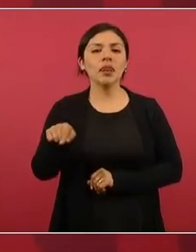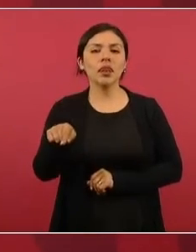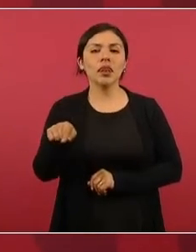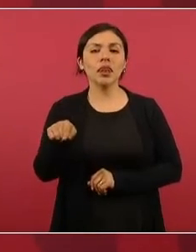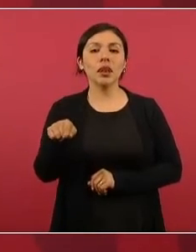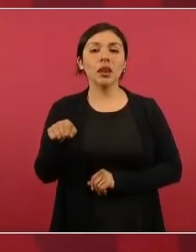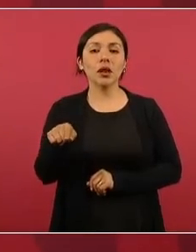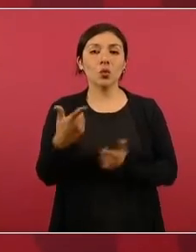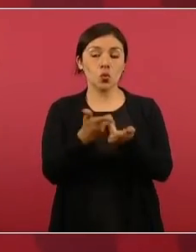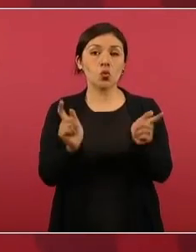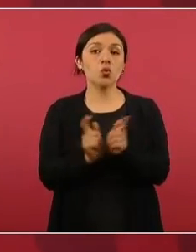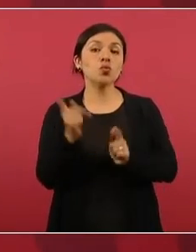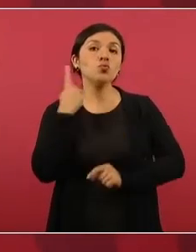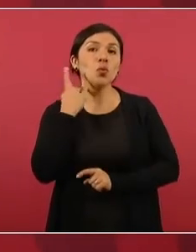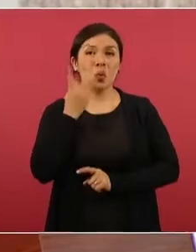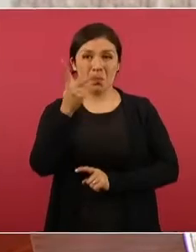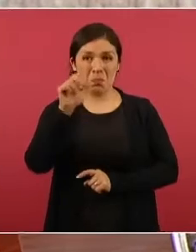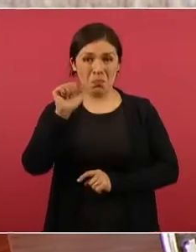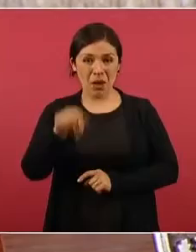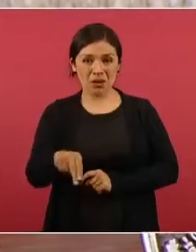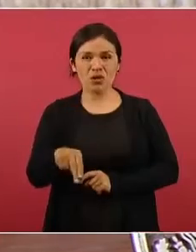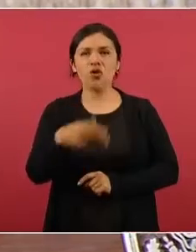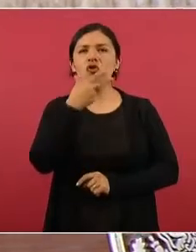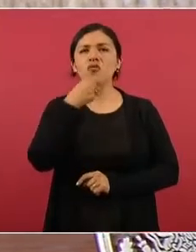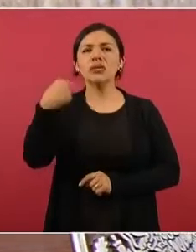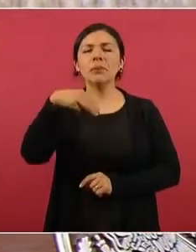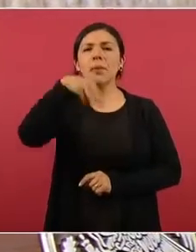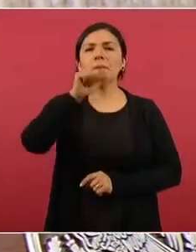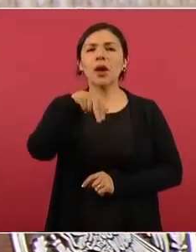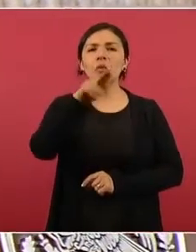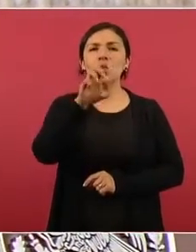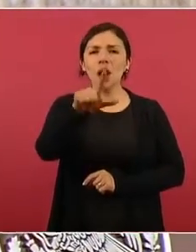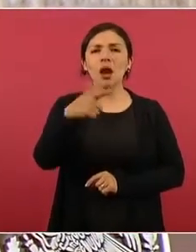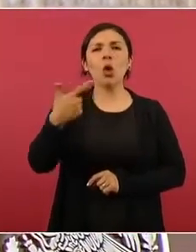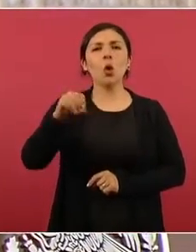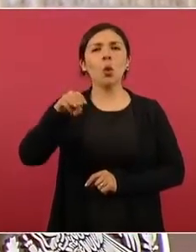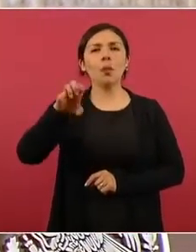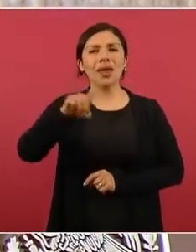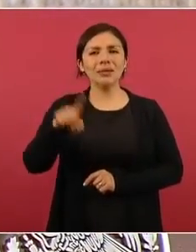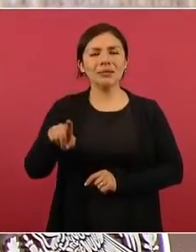del PAN, Manuel Gómez Morín,